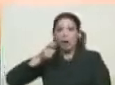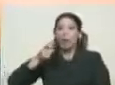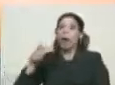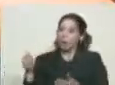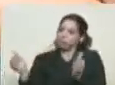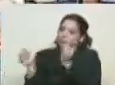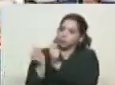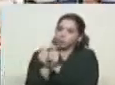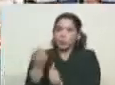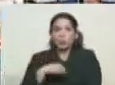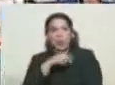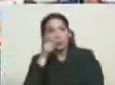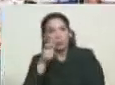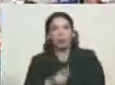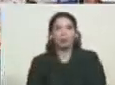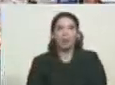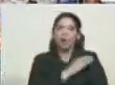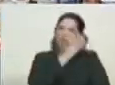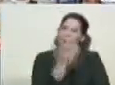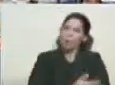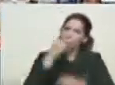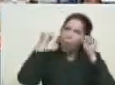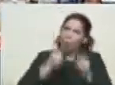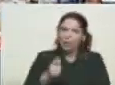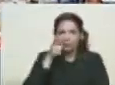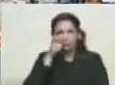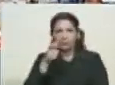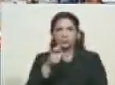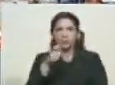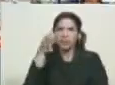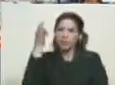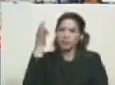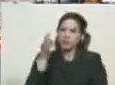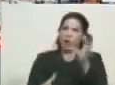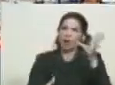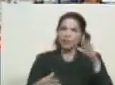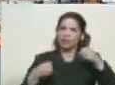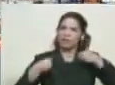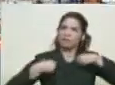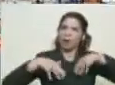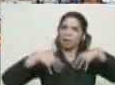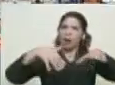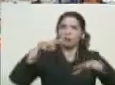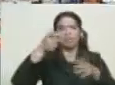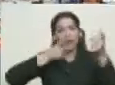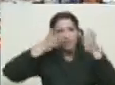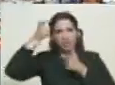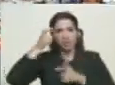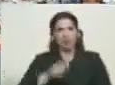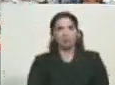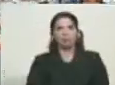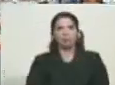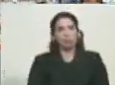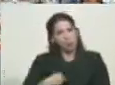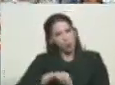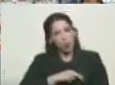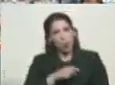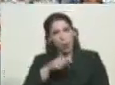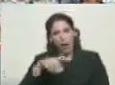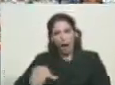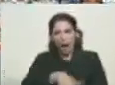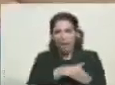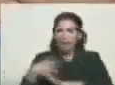pueblo. La suerte del pueblo será la suerte de la dirigencia chavista. Y estaremos en la calle junto al